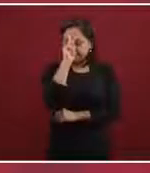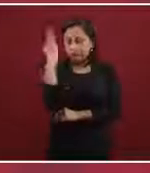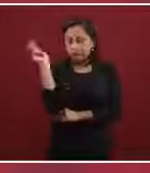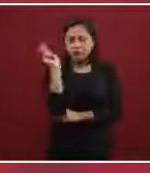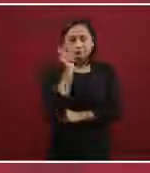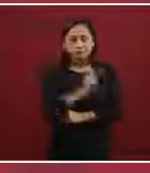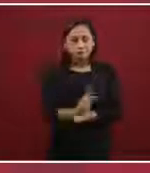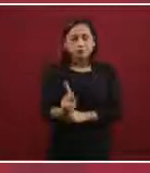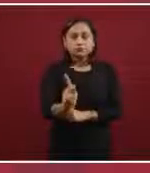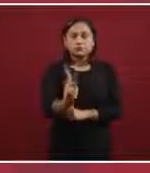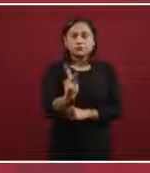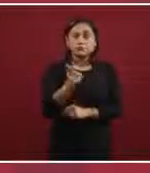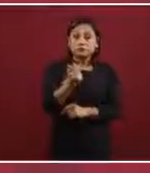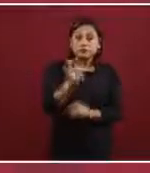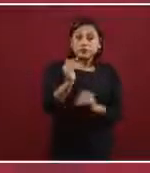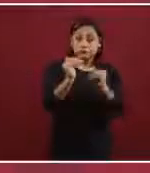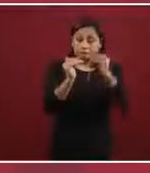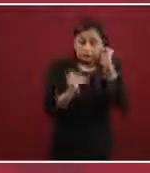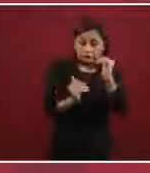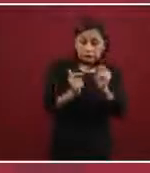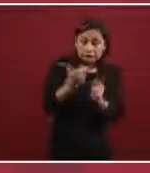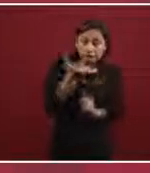económica y social